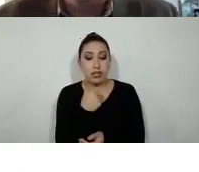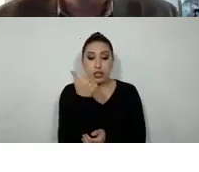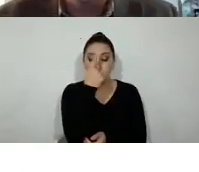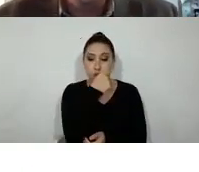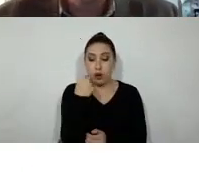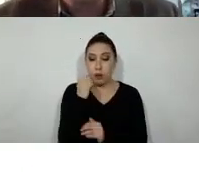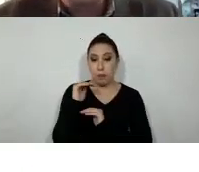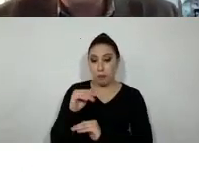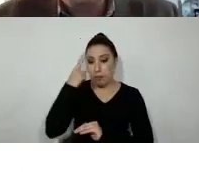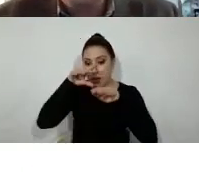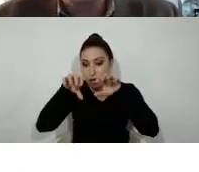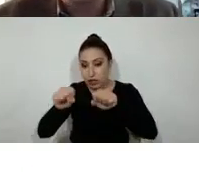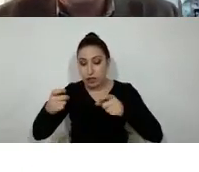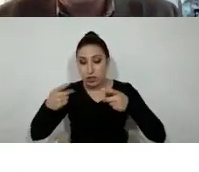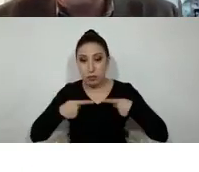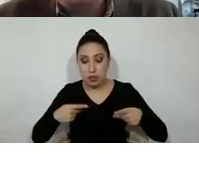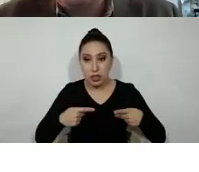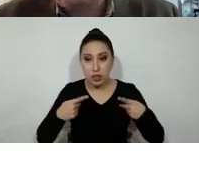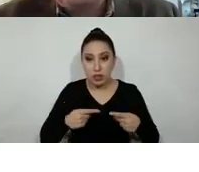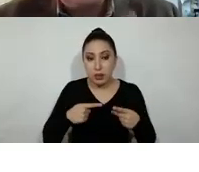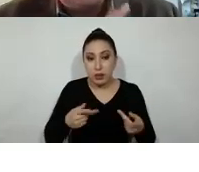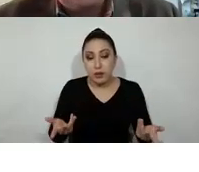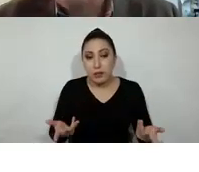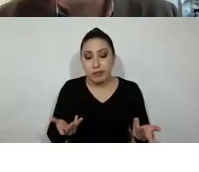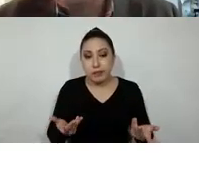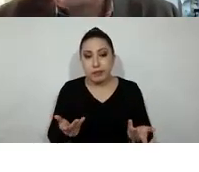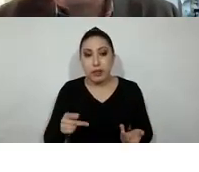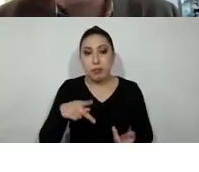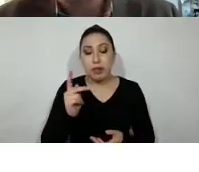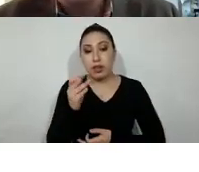la detención. Pero ahí no es un criterio ni que la